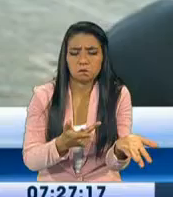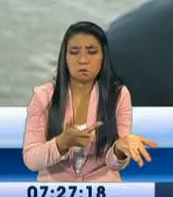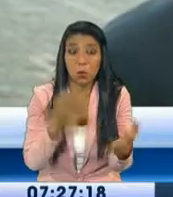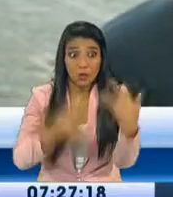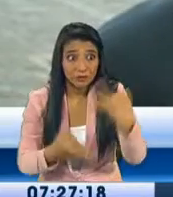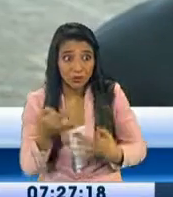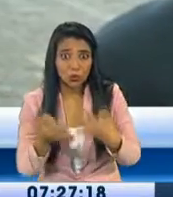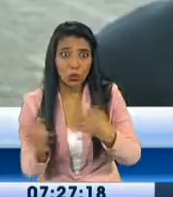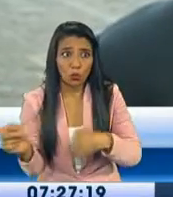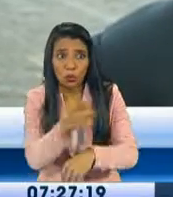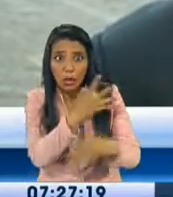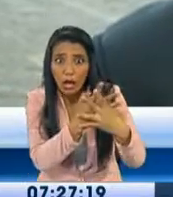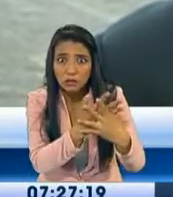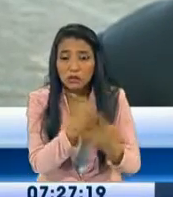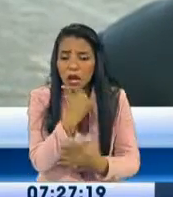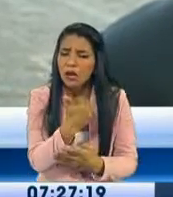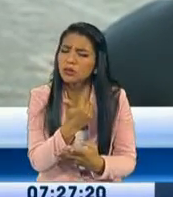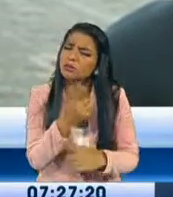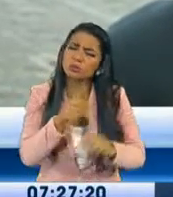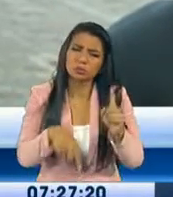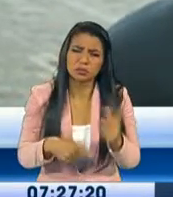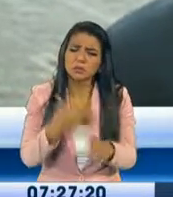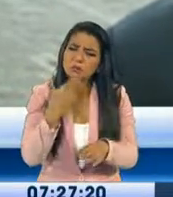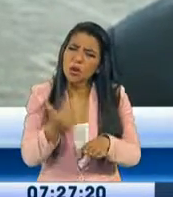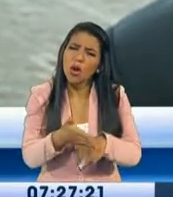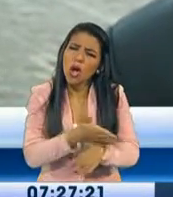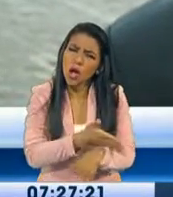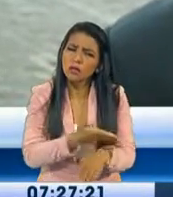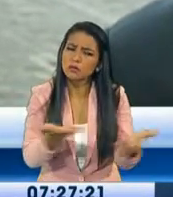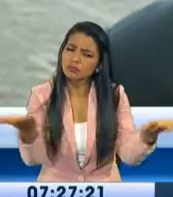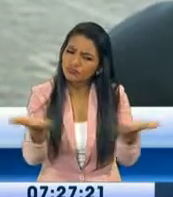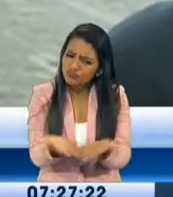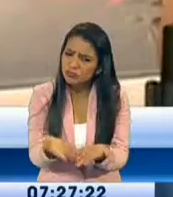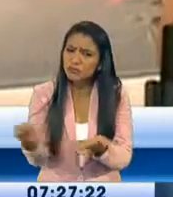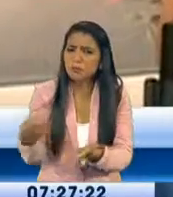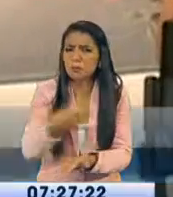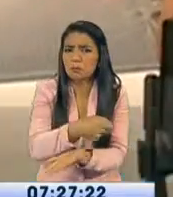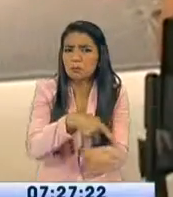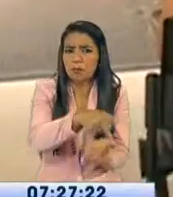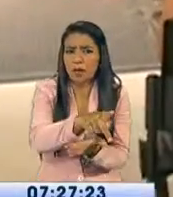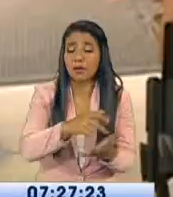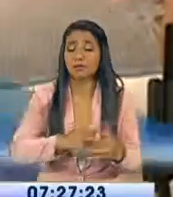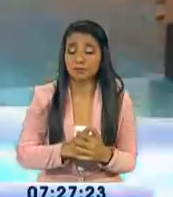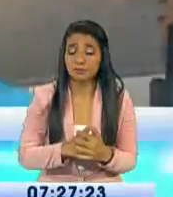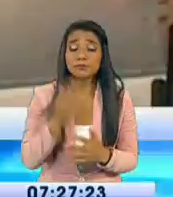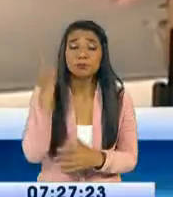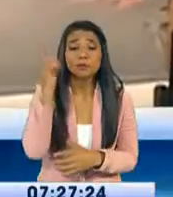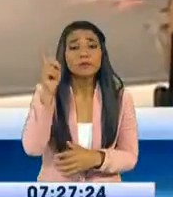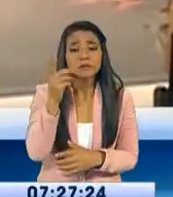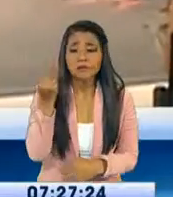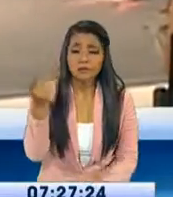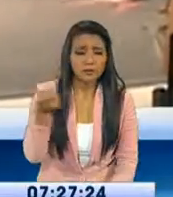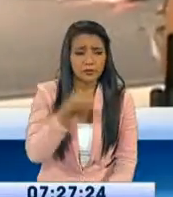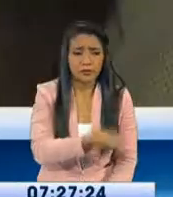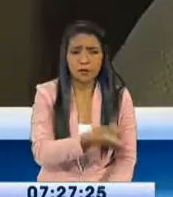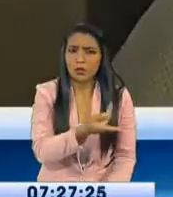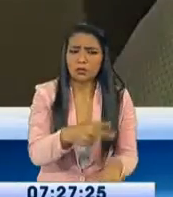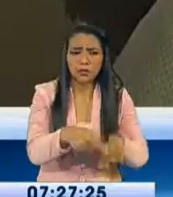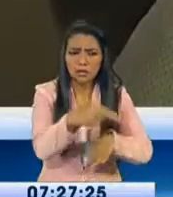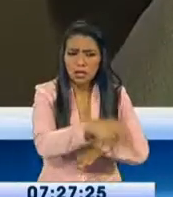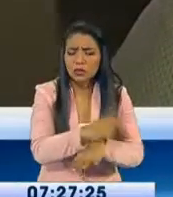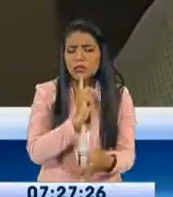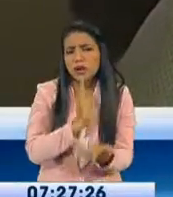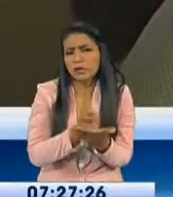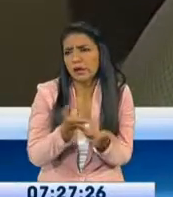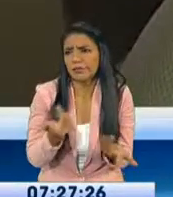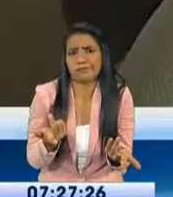juicio. Y llegar al efectivo cumplimiento de las pensiones. Gladys necesita ese dinero que a su criterio no es mucho